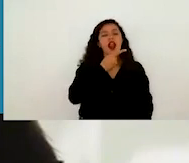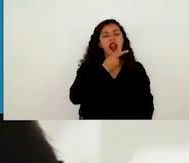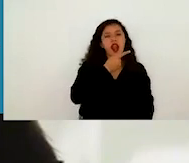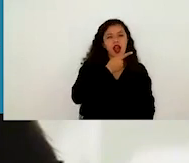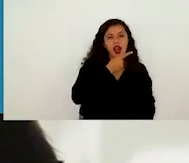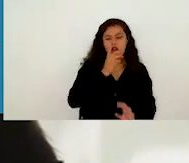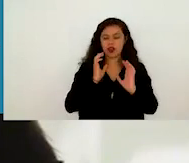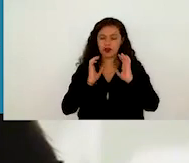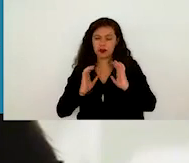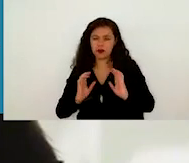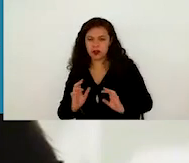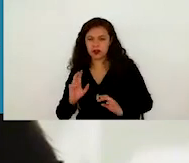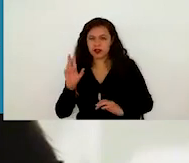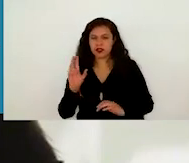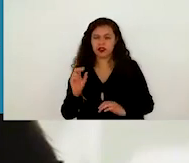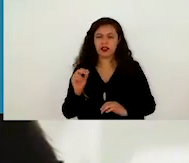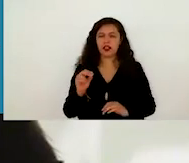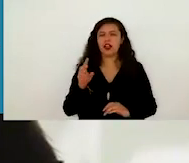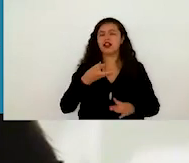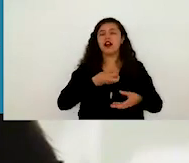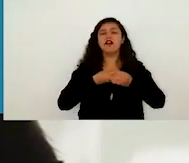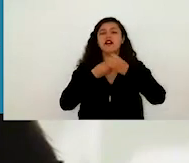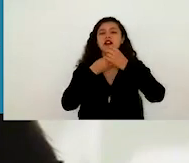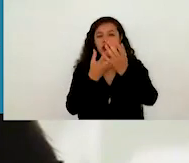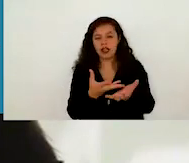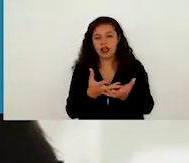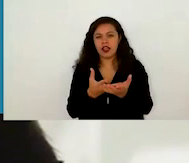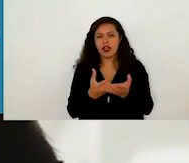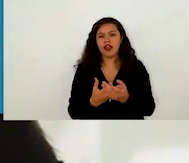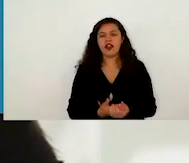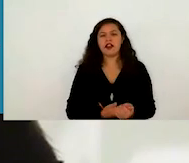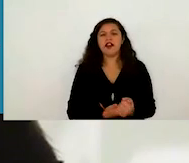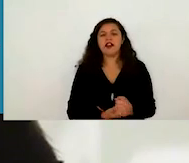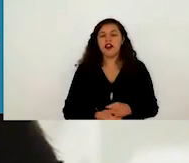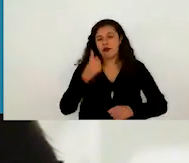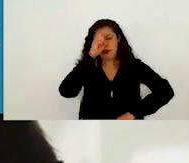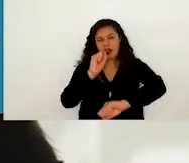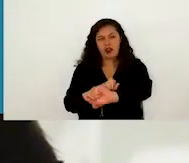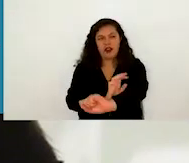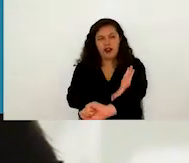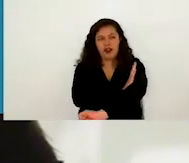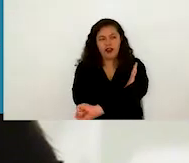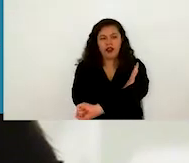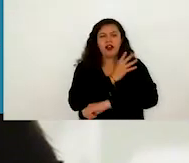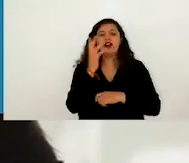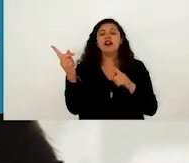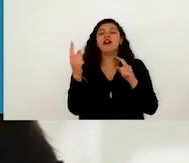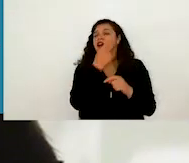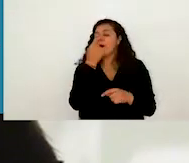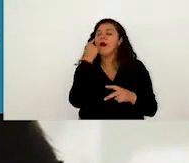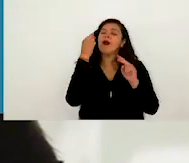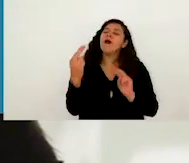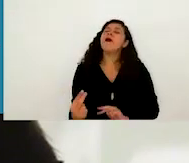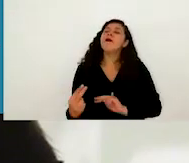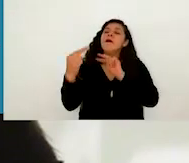si va a llevar ese esta dosis de emoción el contacto visual nuevamente